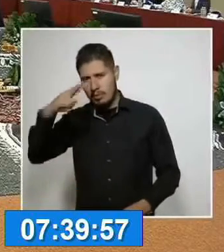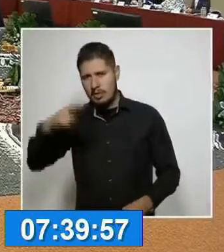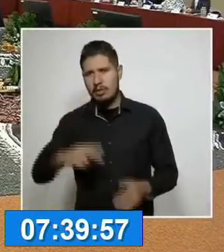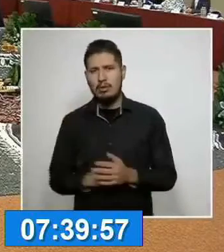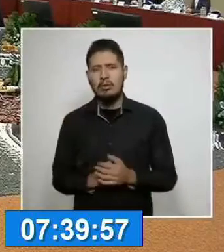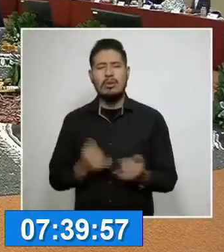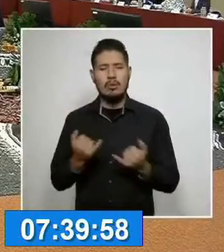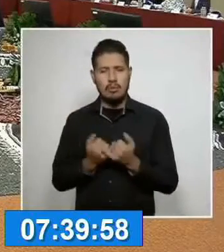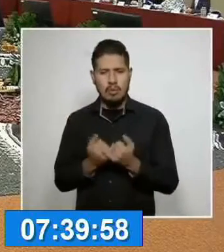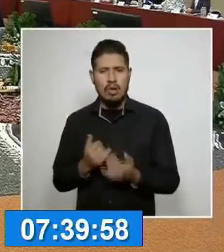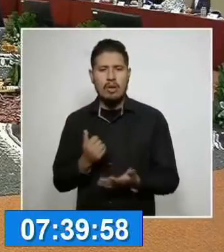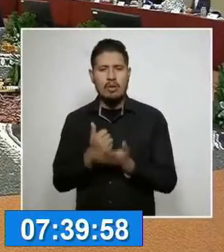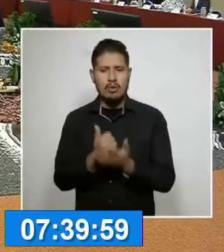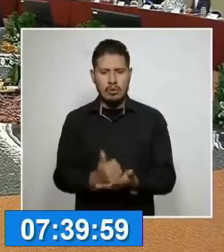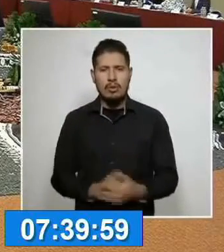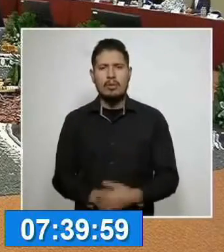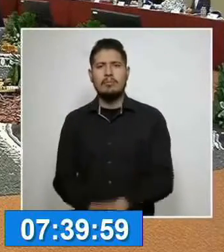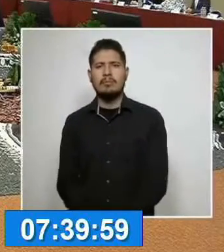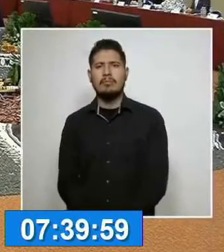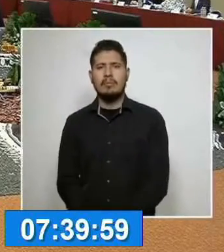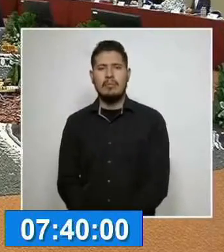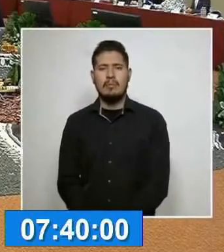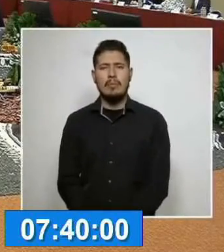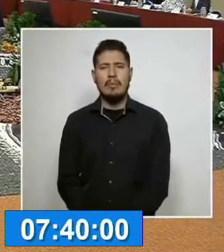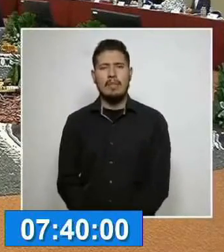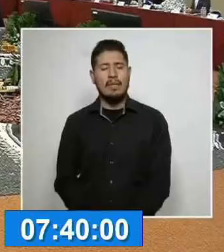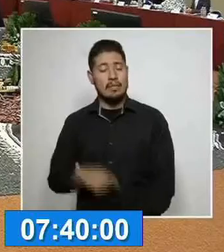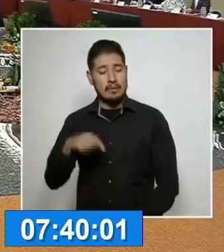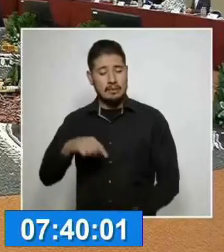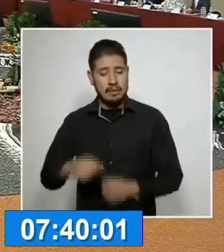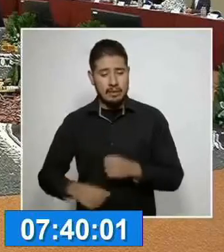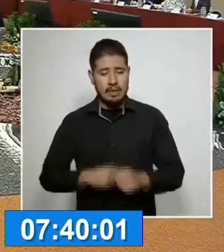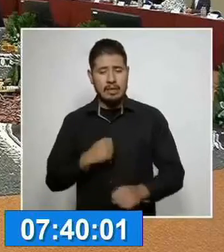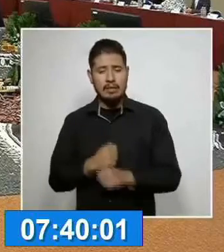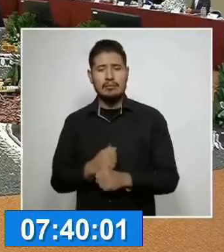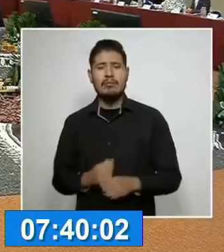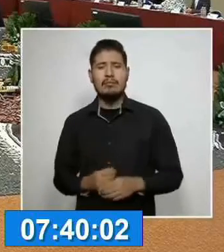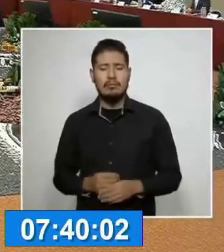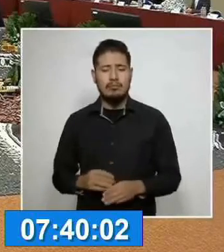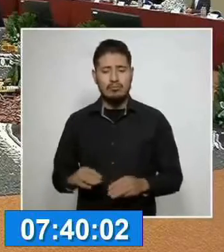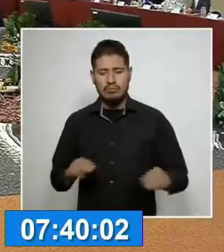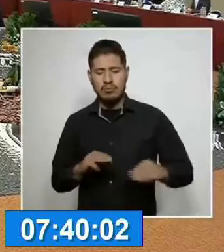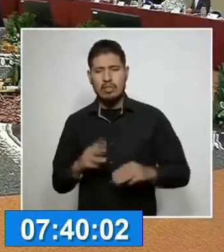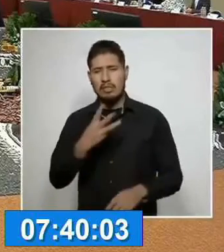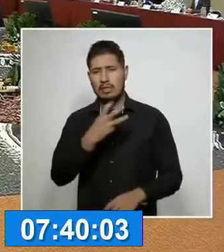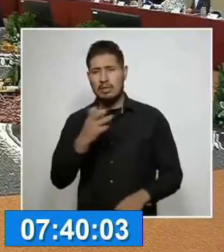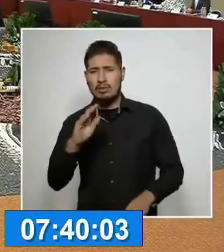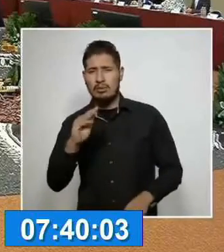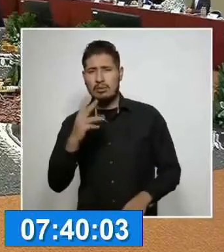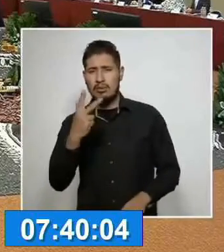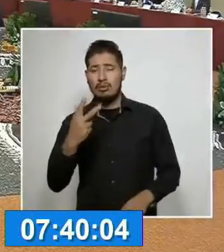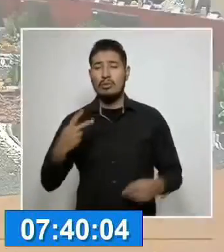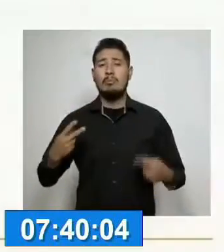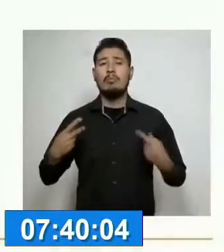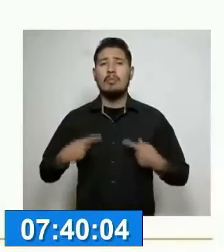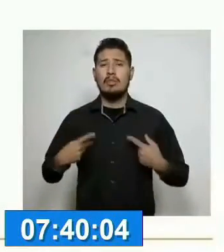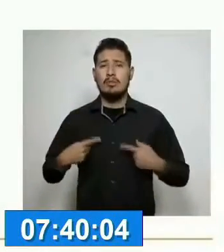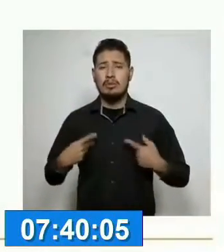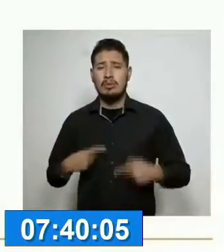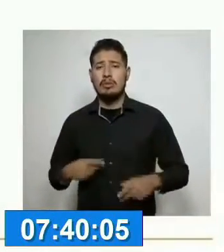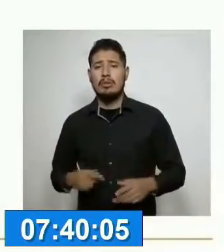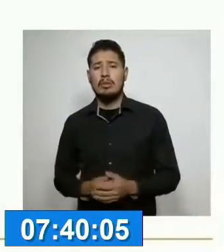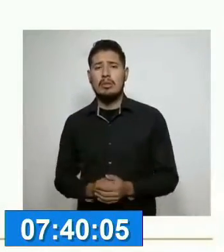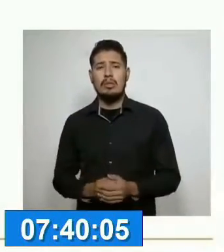se hará patente en materia penitenciaria. En este año se trasladaron 398 personas privadas